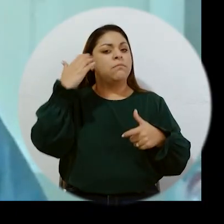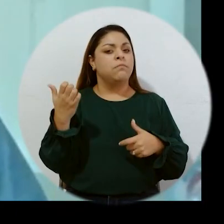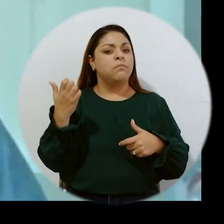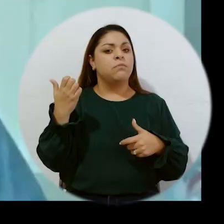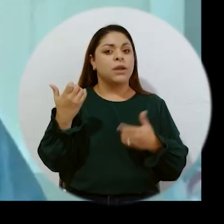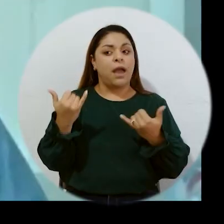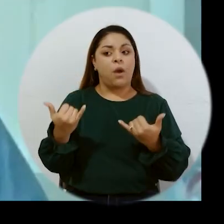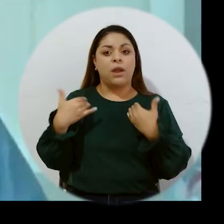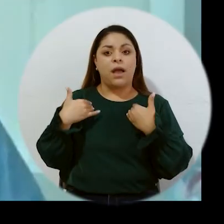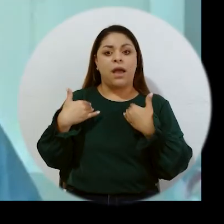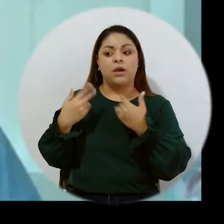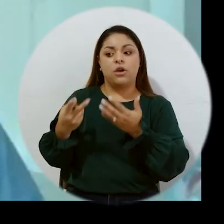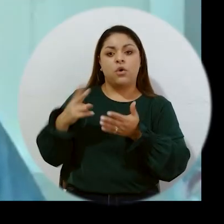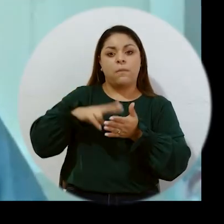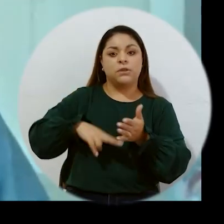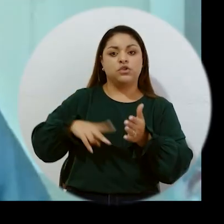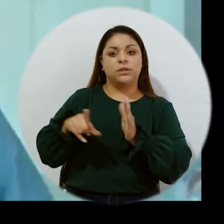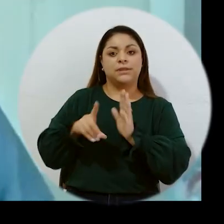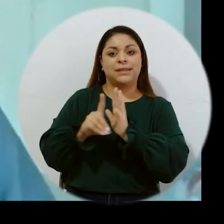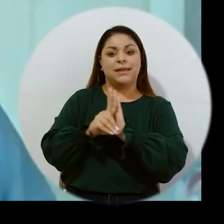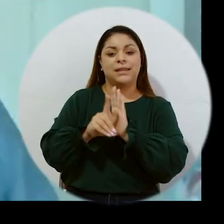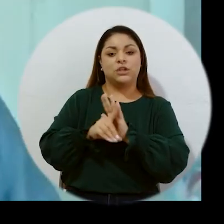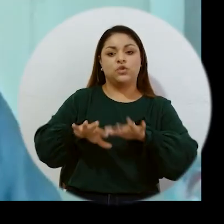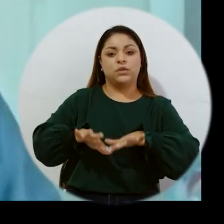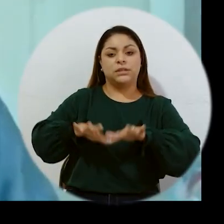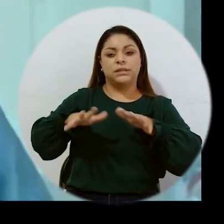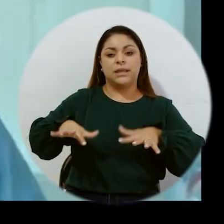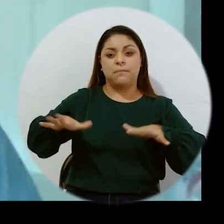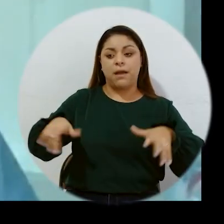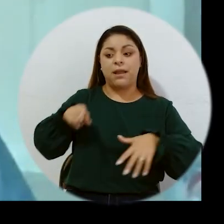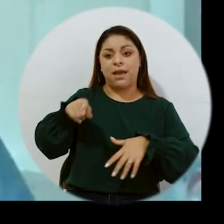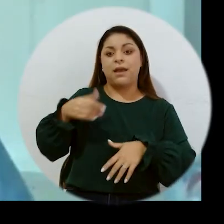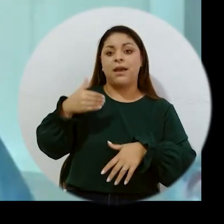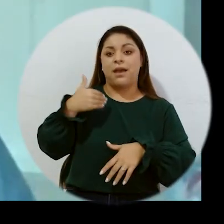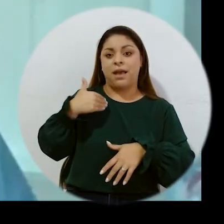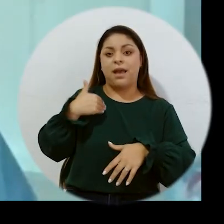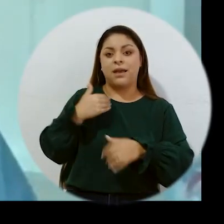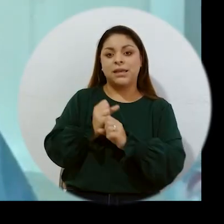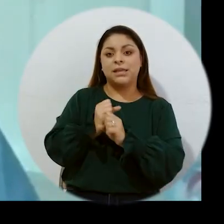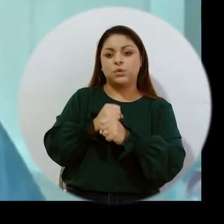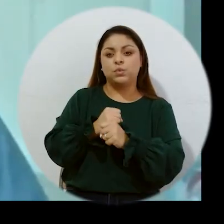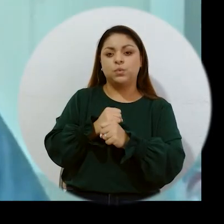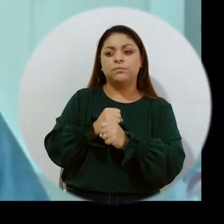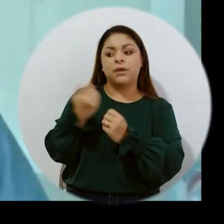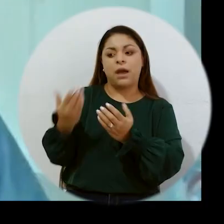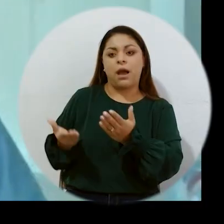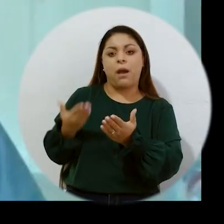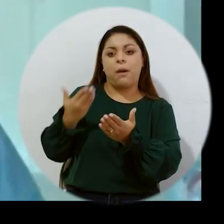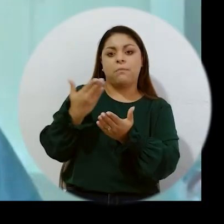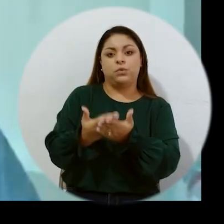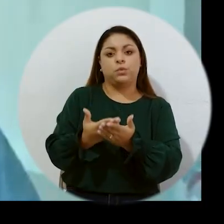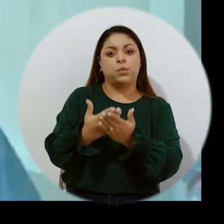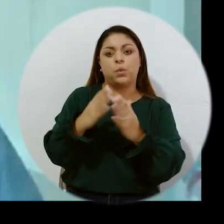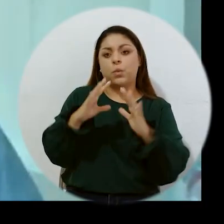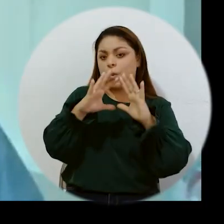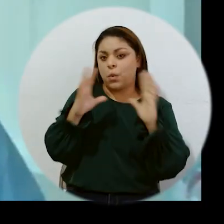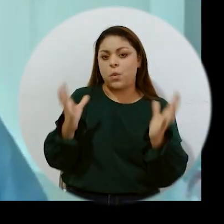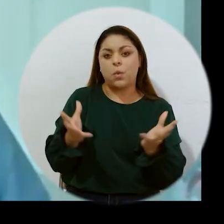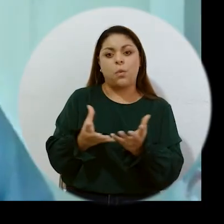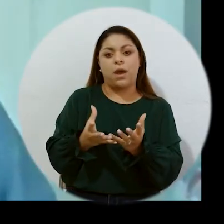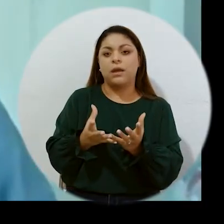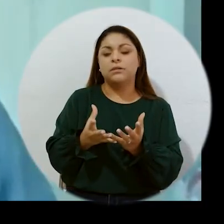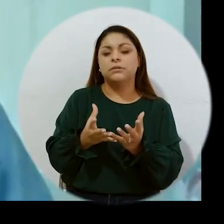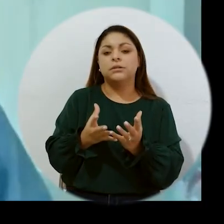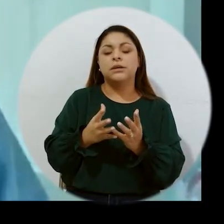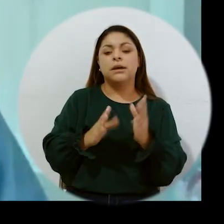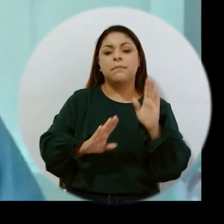de tener la Convención de las Naciones Unidas para el Derecho del Mar, en el hecho de haber creado y acordado a nivel global